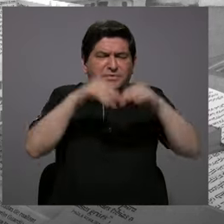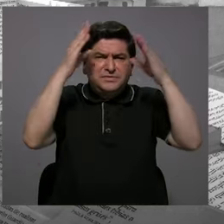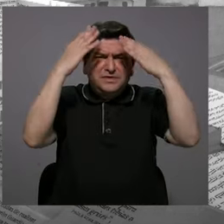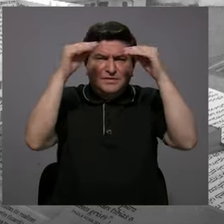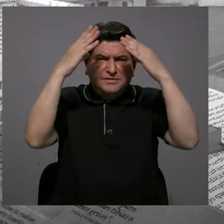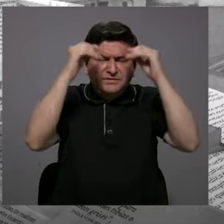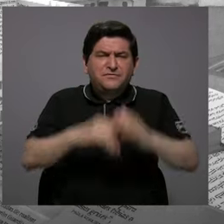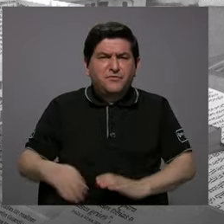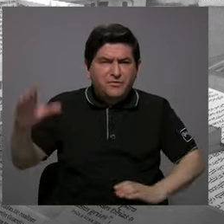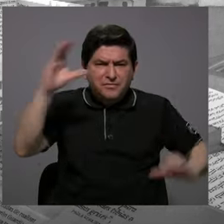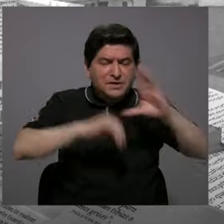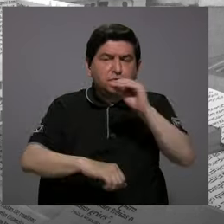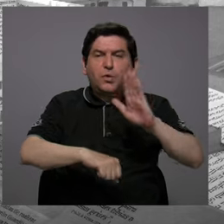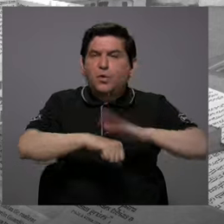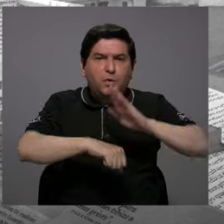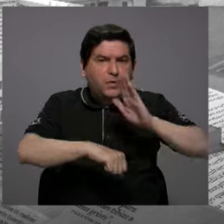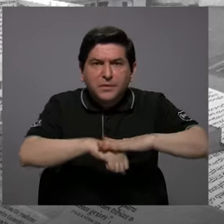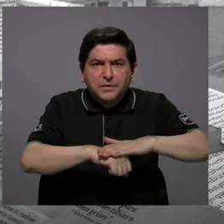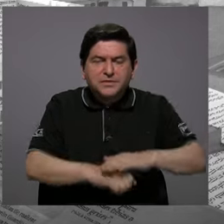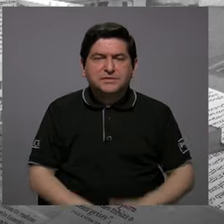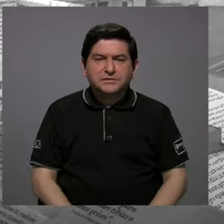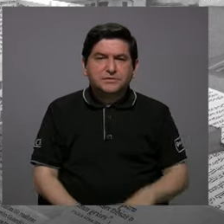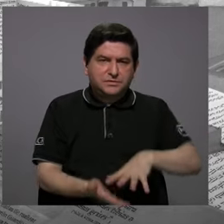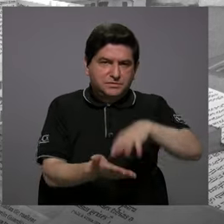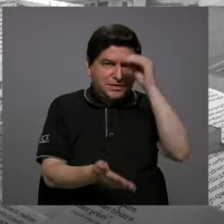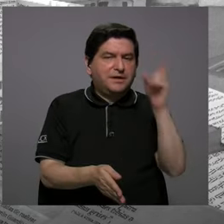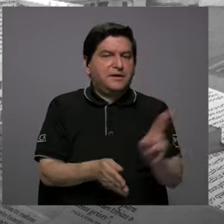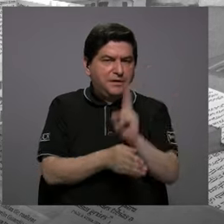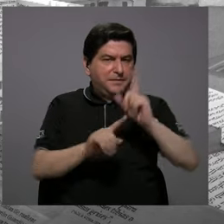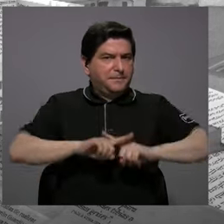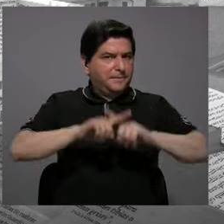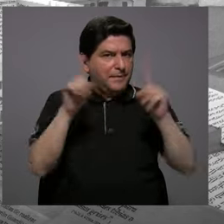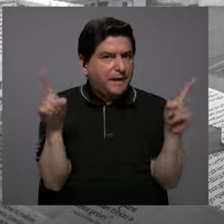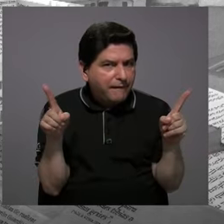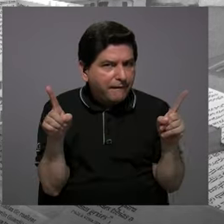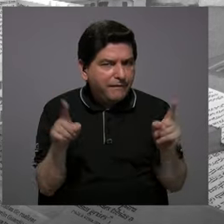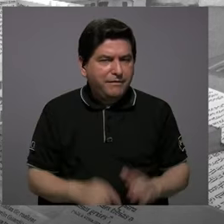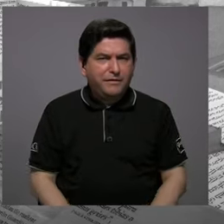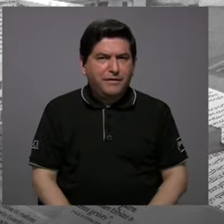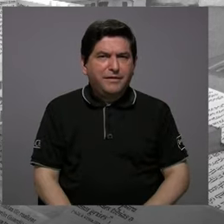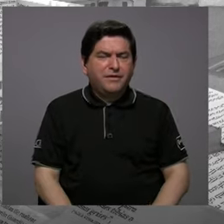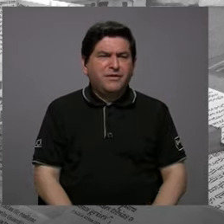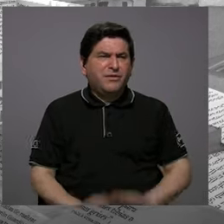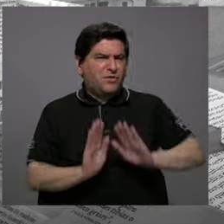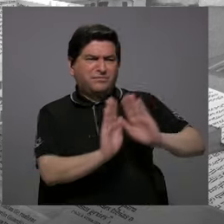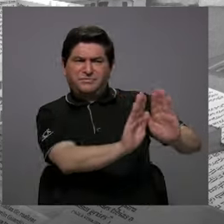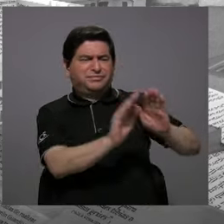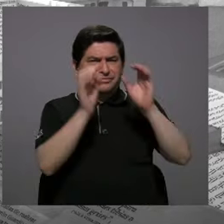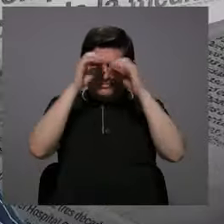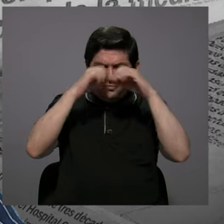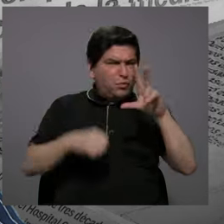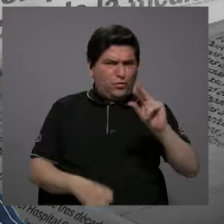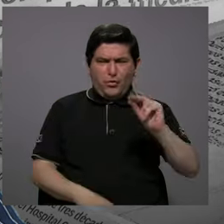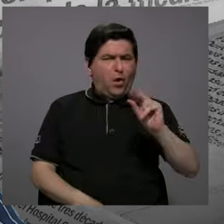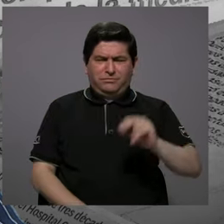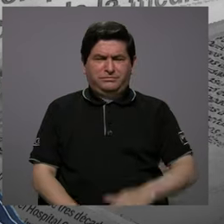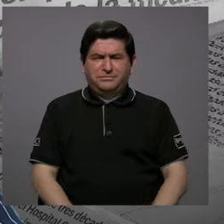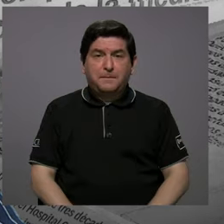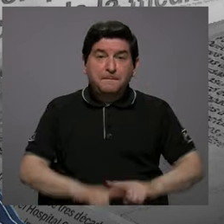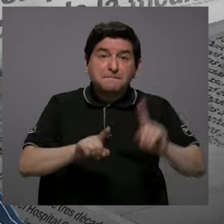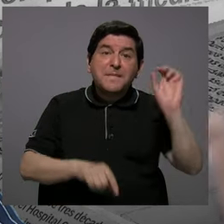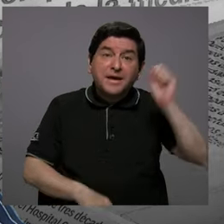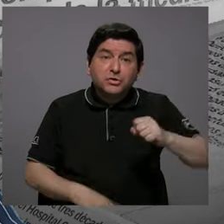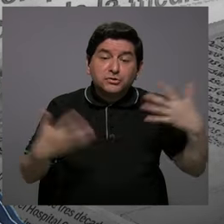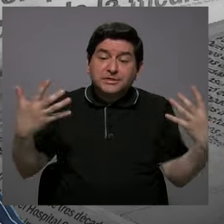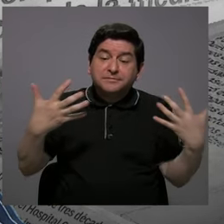científicas o de patentes hay que aprender a usarlas pero hay que no dejar de usar Google porque eso no no es así pero